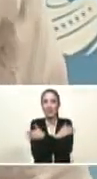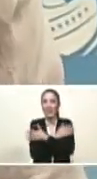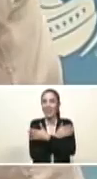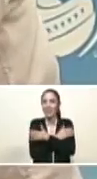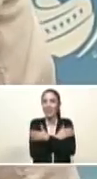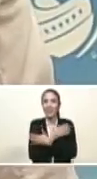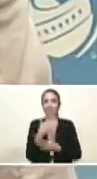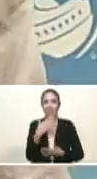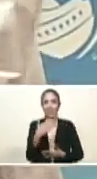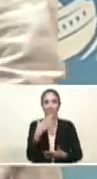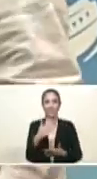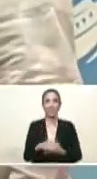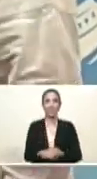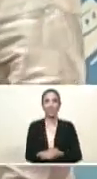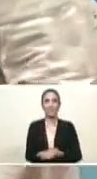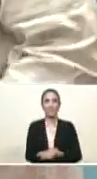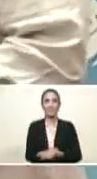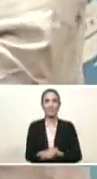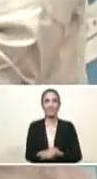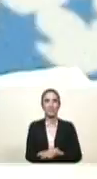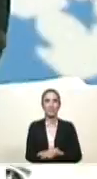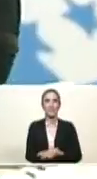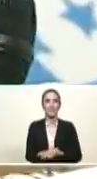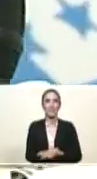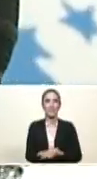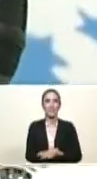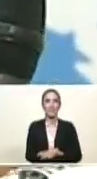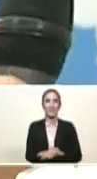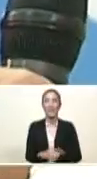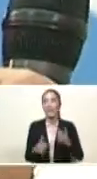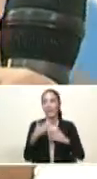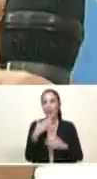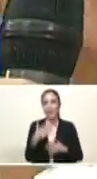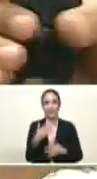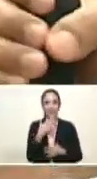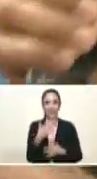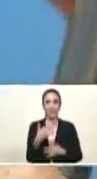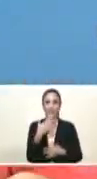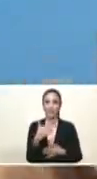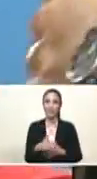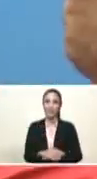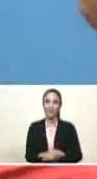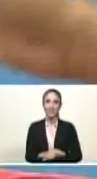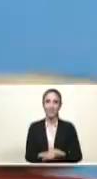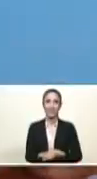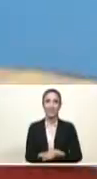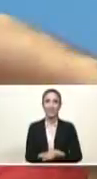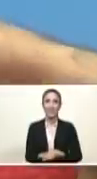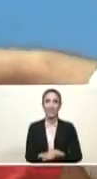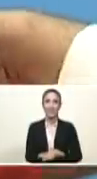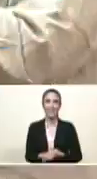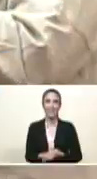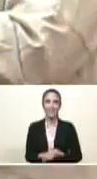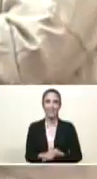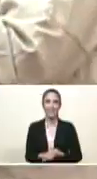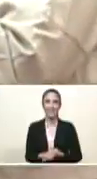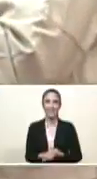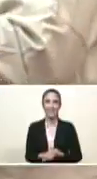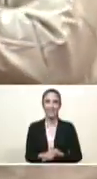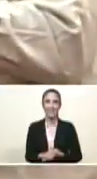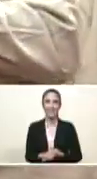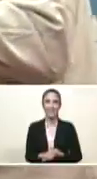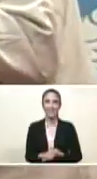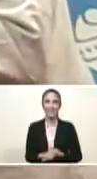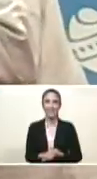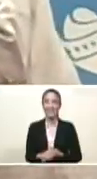con usted el apoyo de tenerlo cerca siempre, porque en las marchas siempre lo veo lejos. No, es malísimo. Aquí